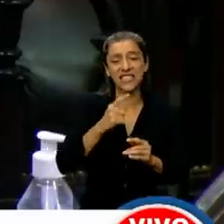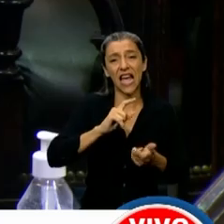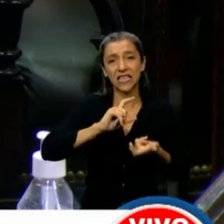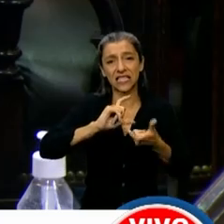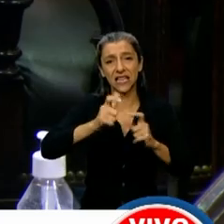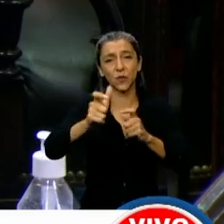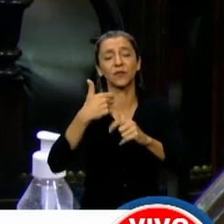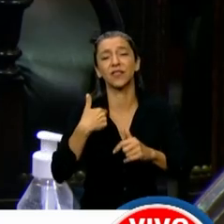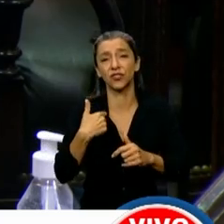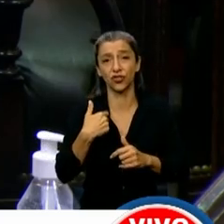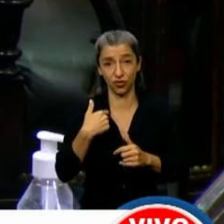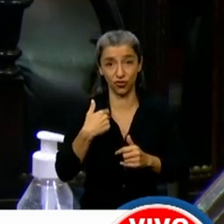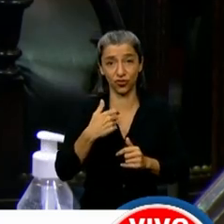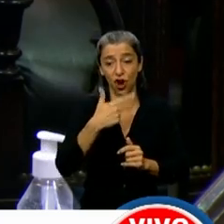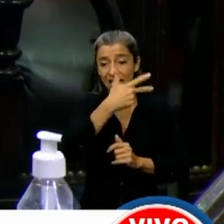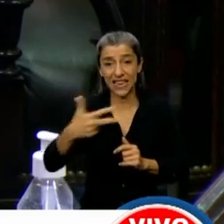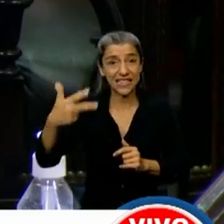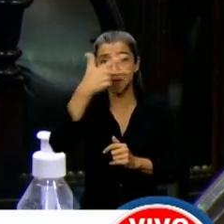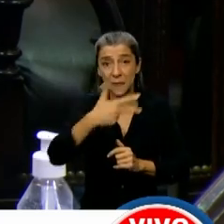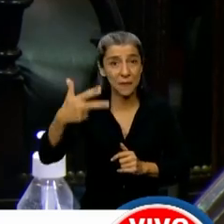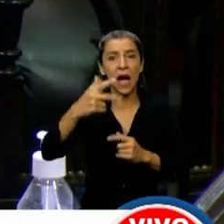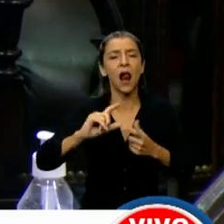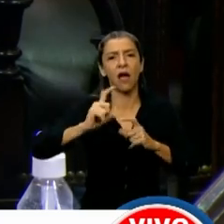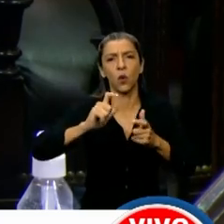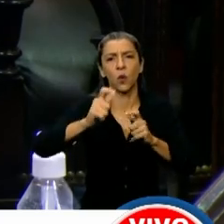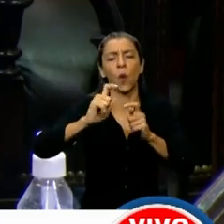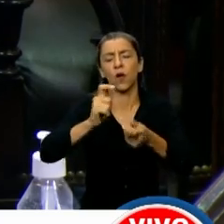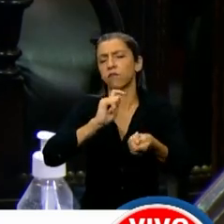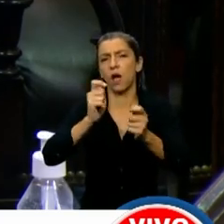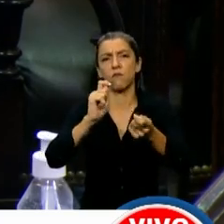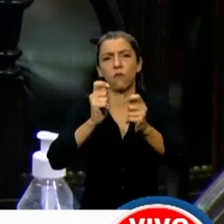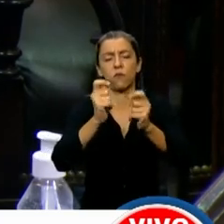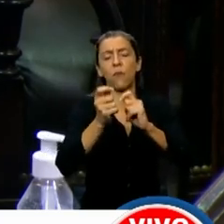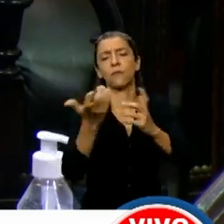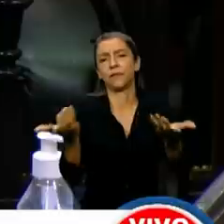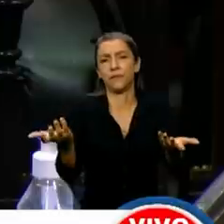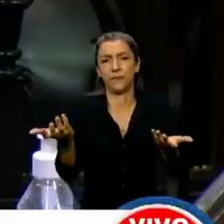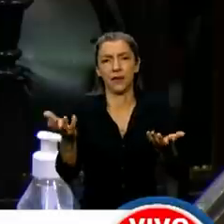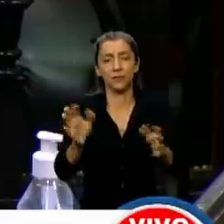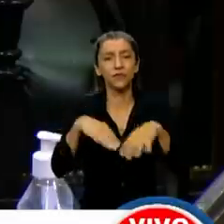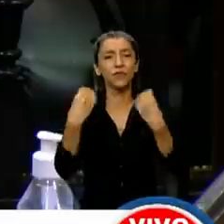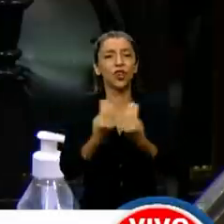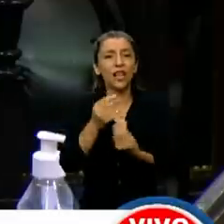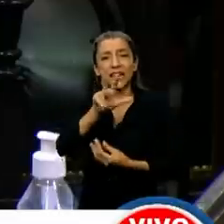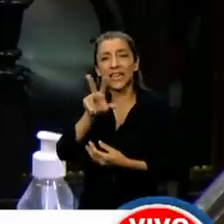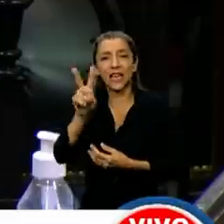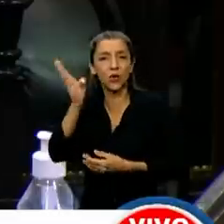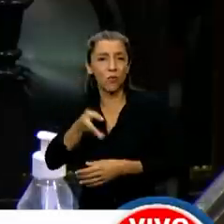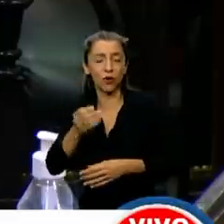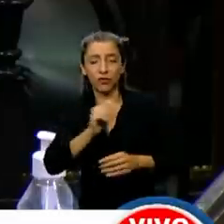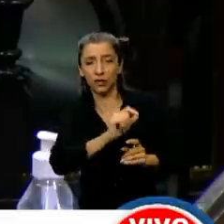un verdadero despropósito en número y en volumen el 32% desvío